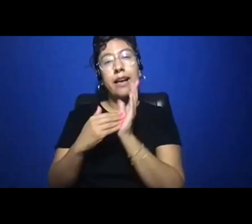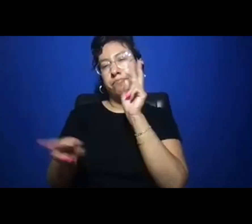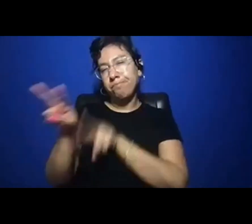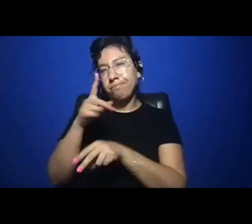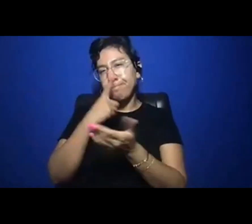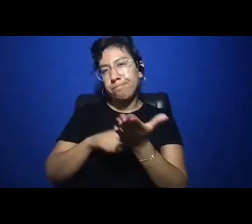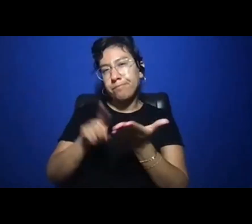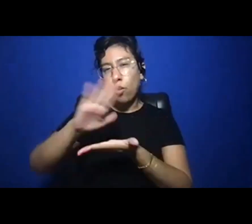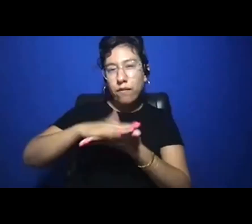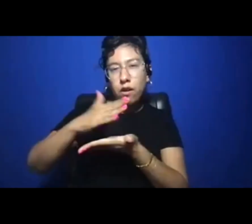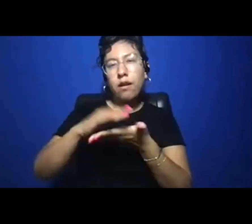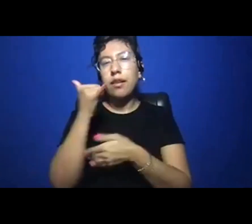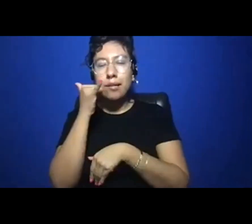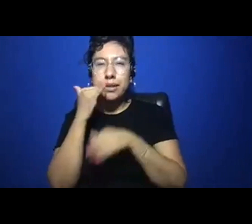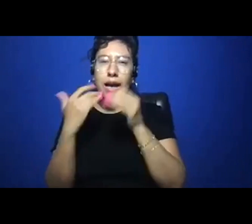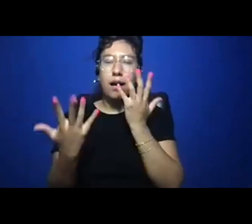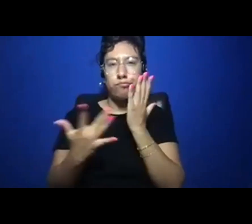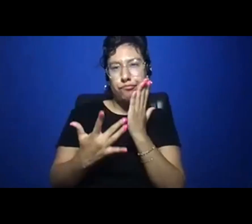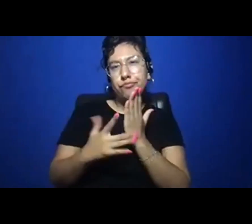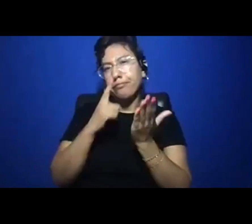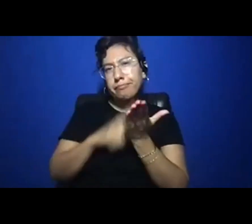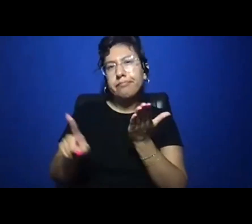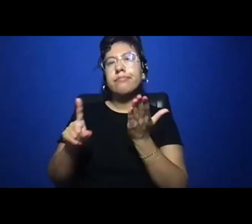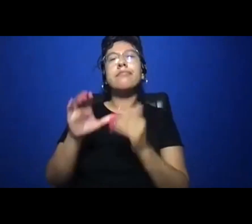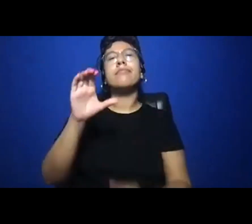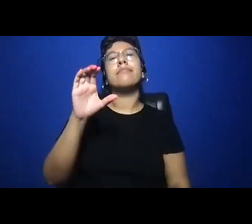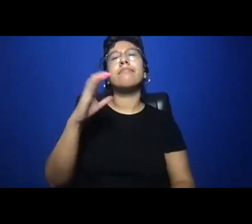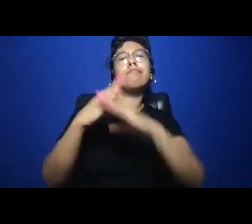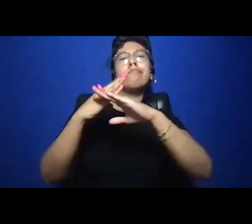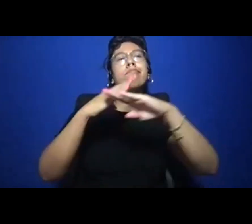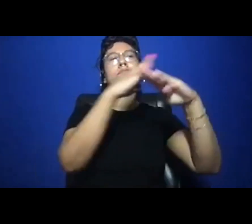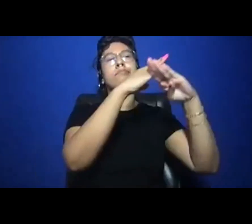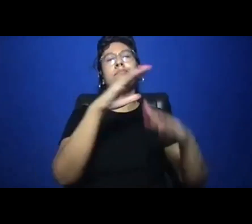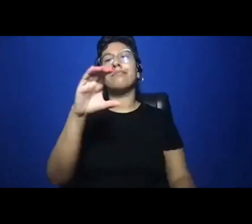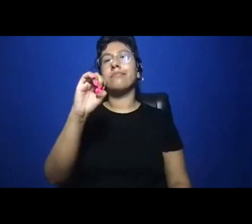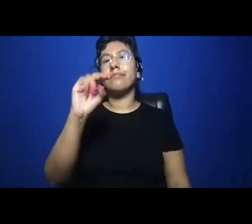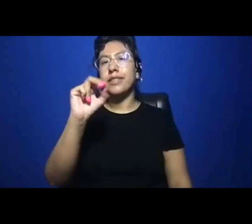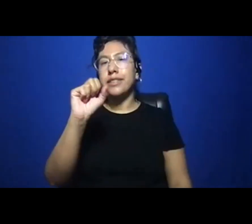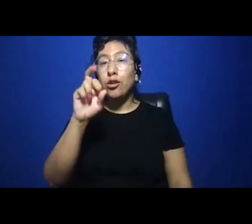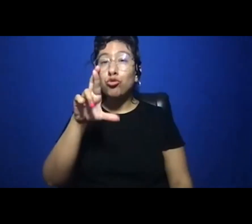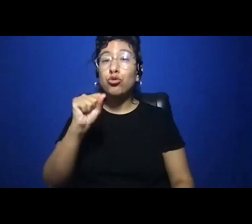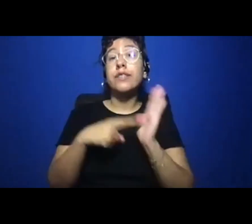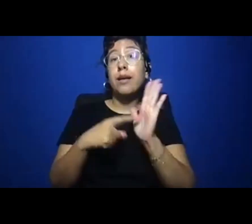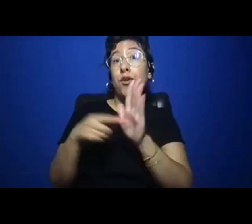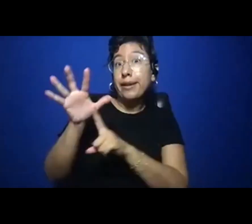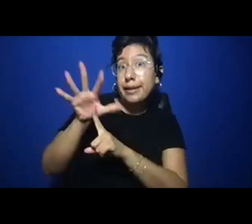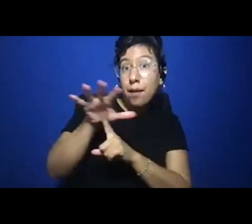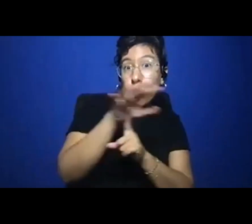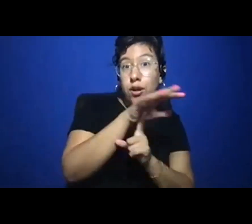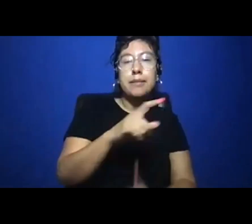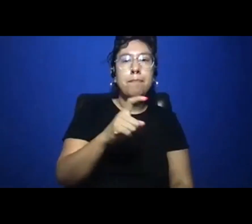jueves nos vamos a unir y vamos a identificar los sensores donde tiene cámaras,